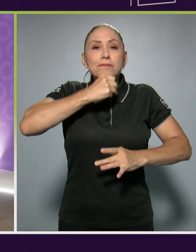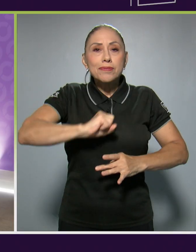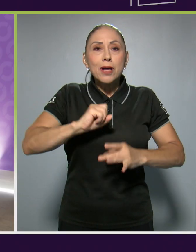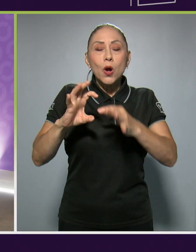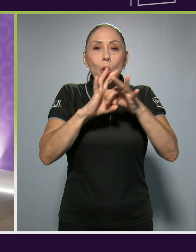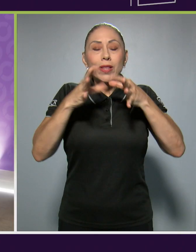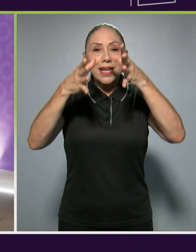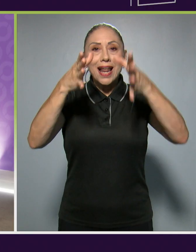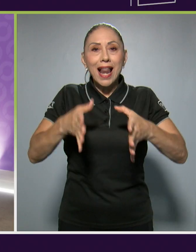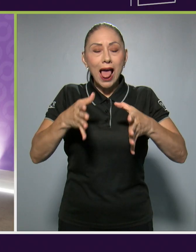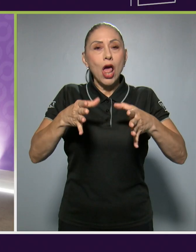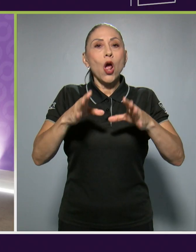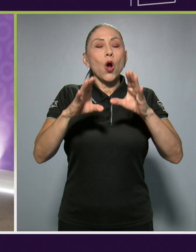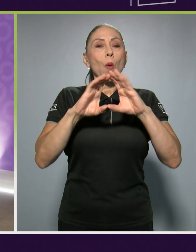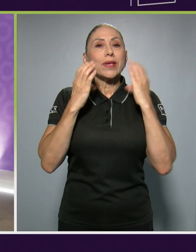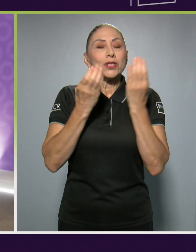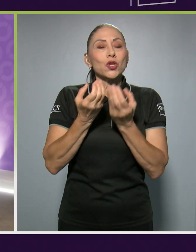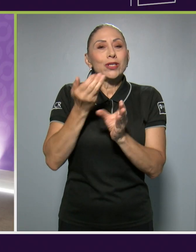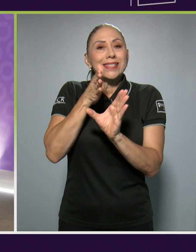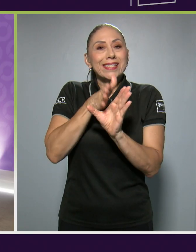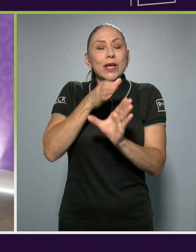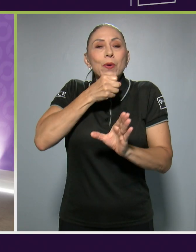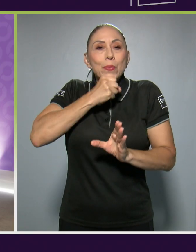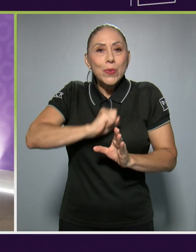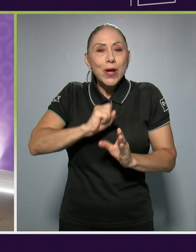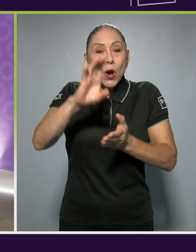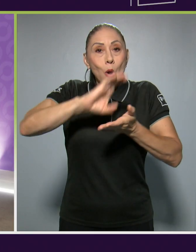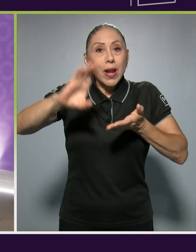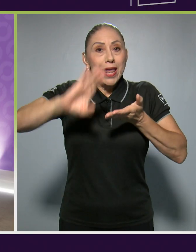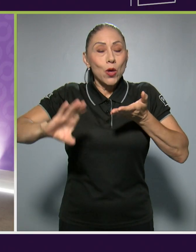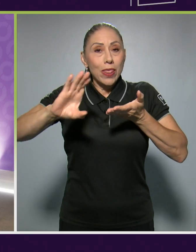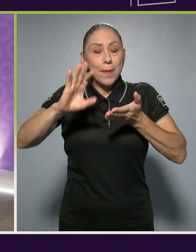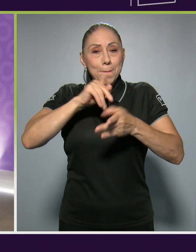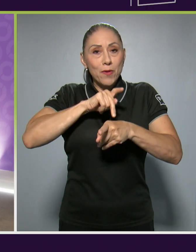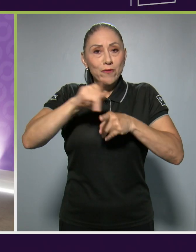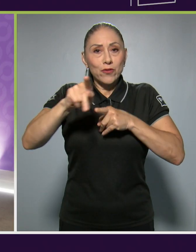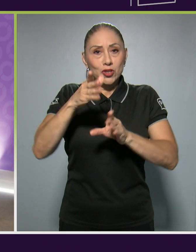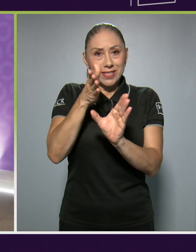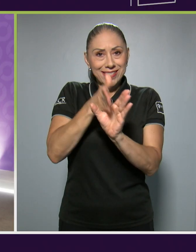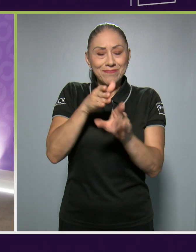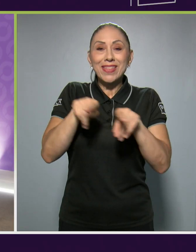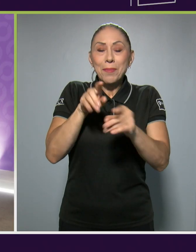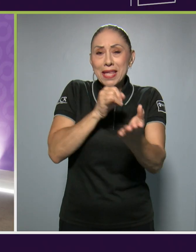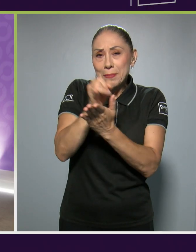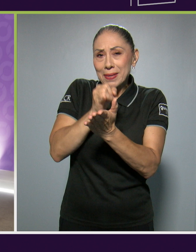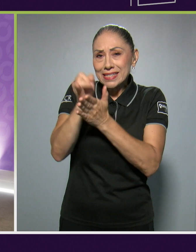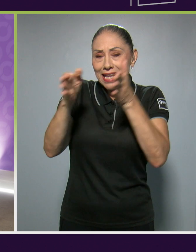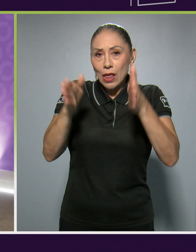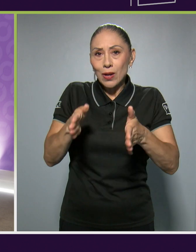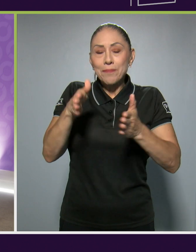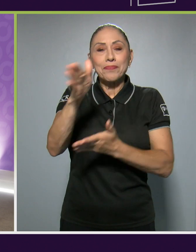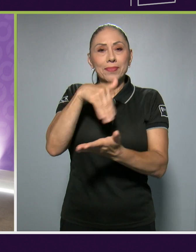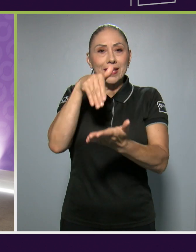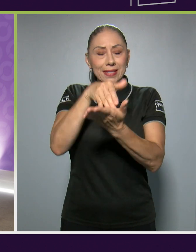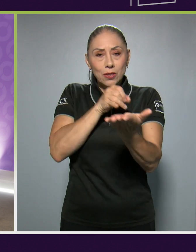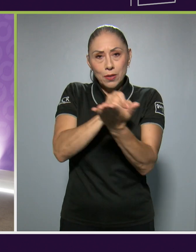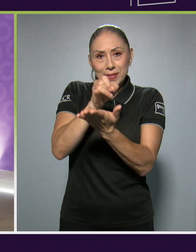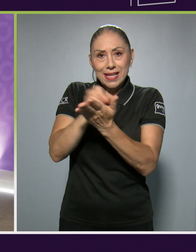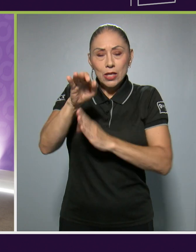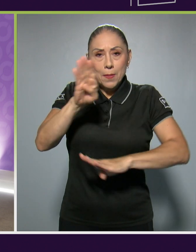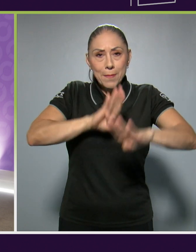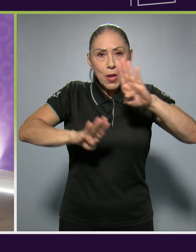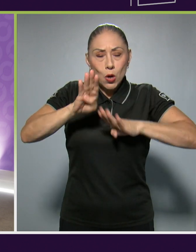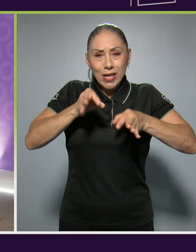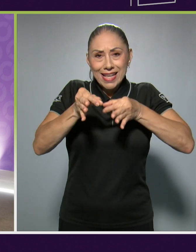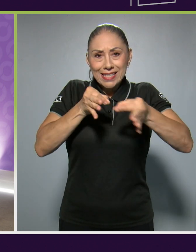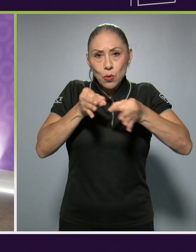de Psicogerontología del Colegio de Profesionales en Psicología e investigadora del Centro de Investigación en Biología